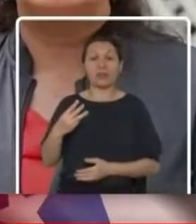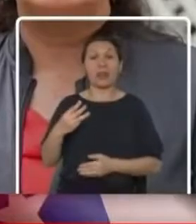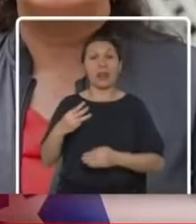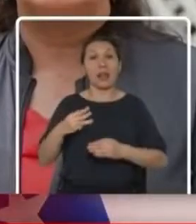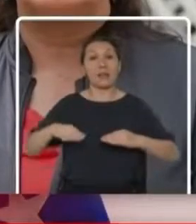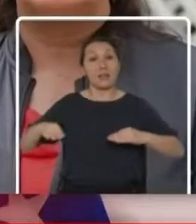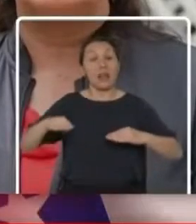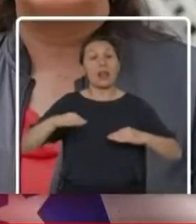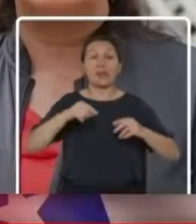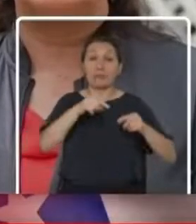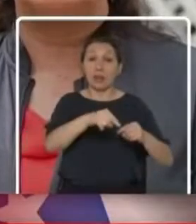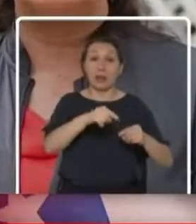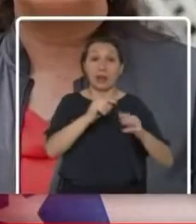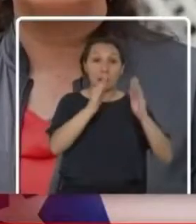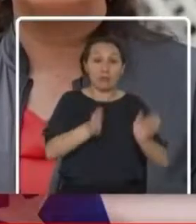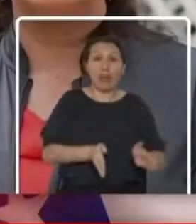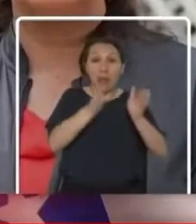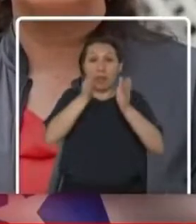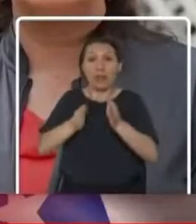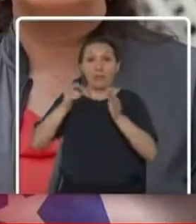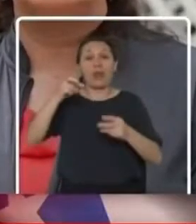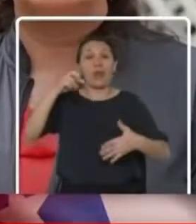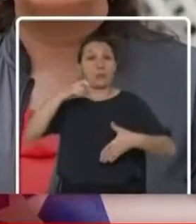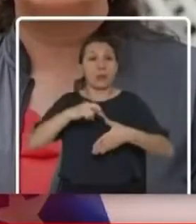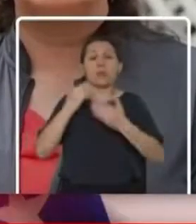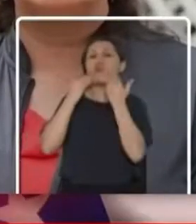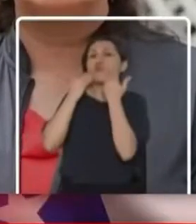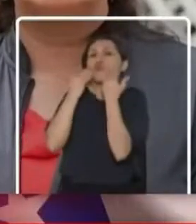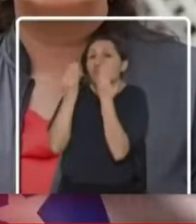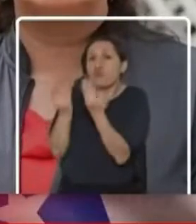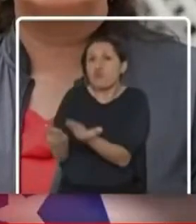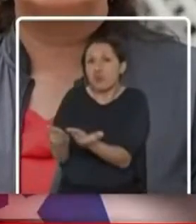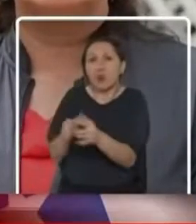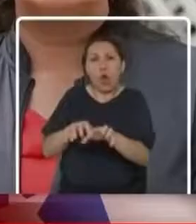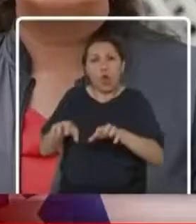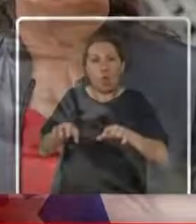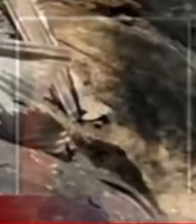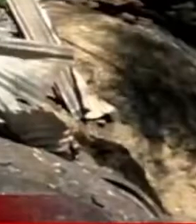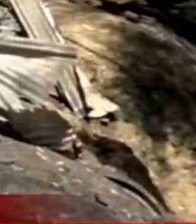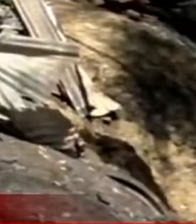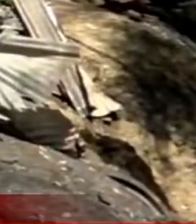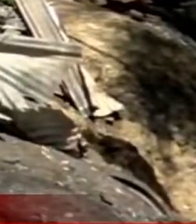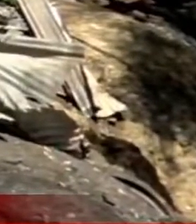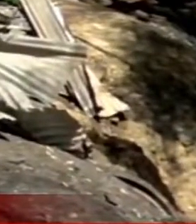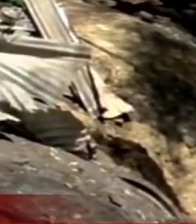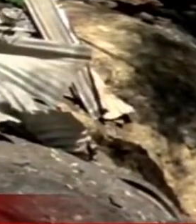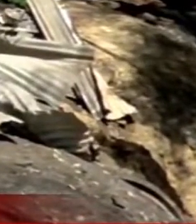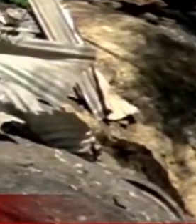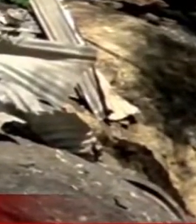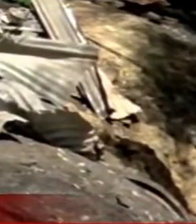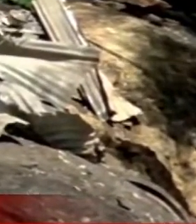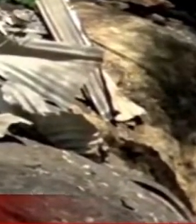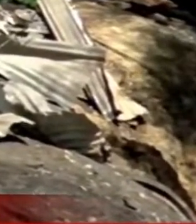Villa Panamericana van a ser donados a los afectados por los incendios.